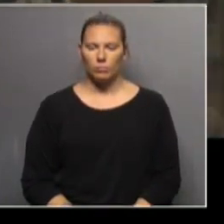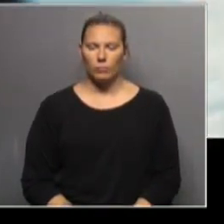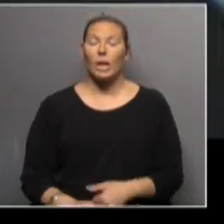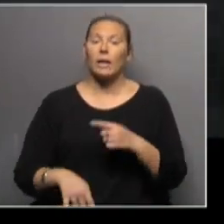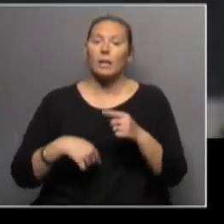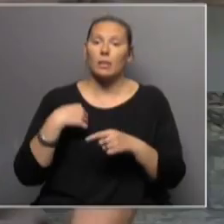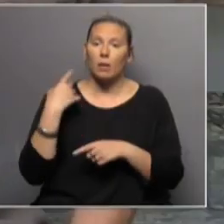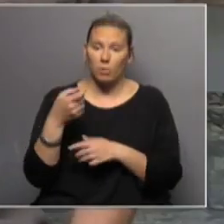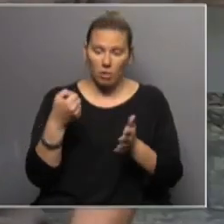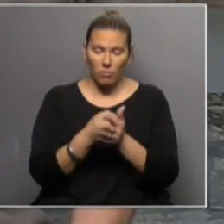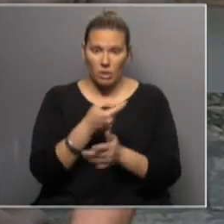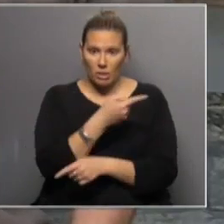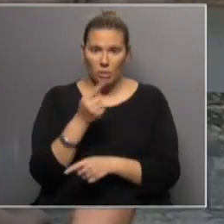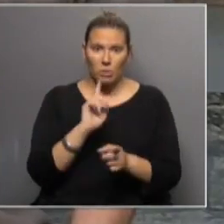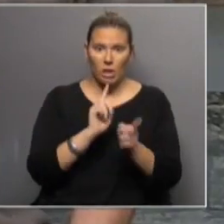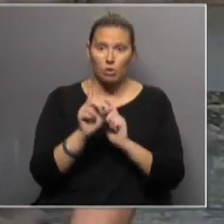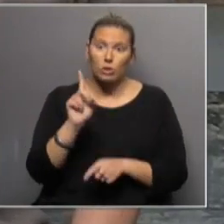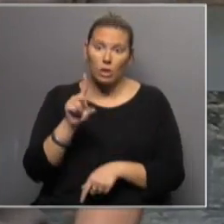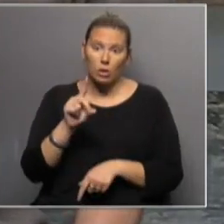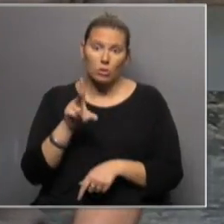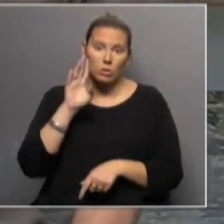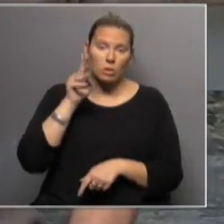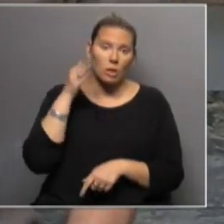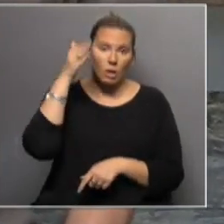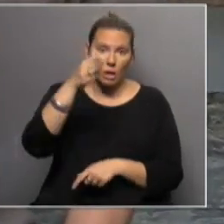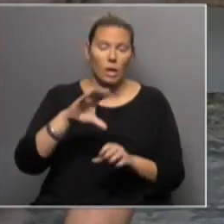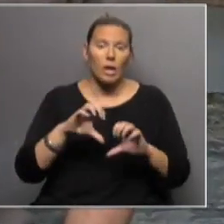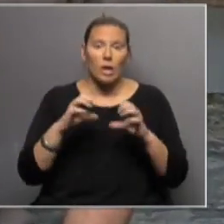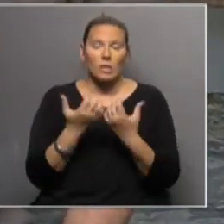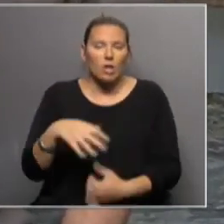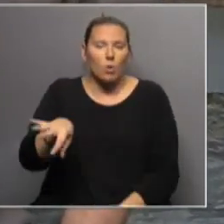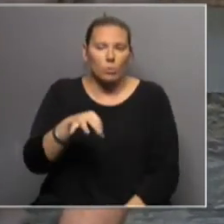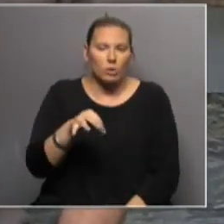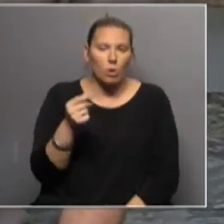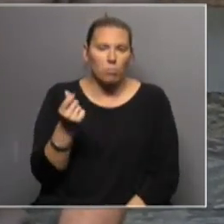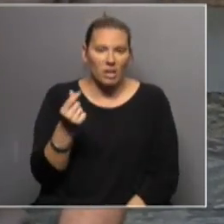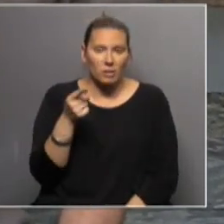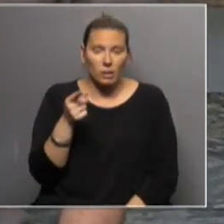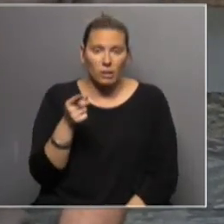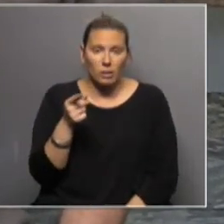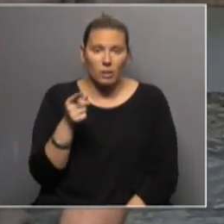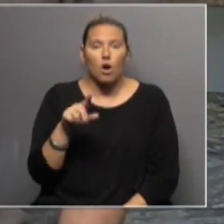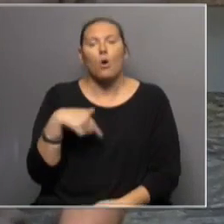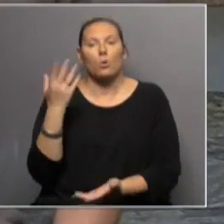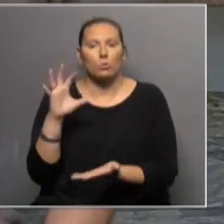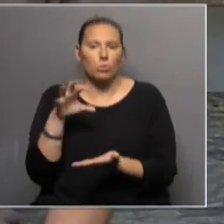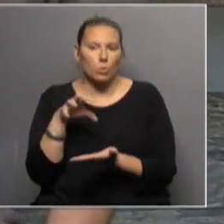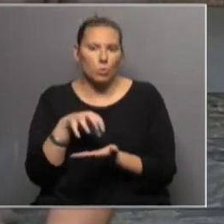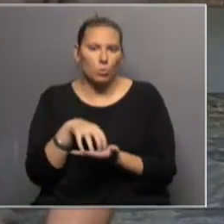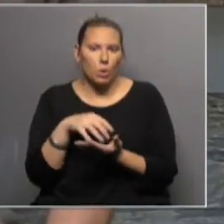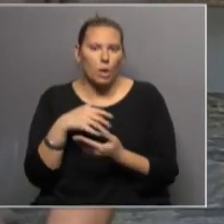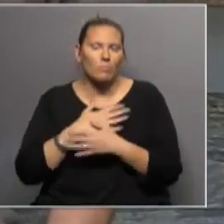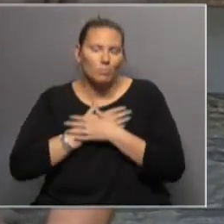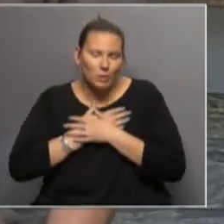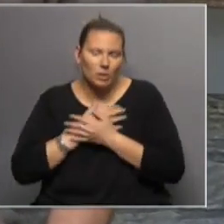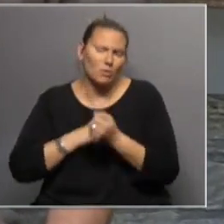Después de ese fin de semana del 11 y 12 vamos a ir al Estadio Único de La Plata. Así que bueno, que es otro lugar donde nos sentimos muy queridos